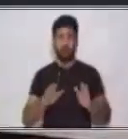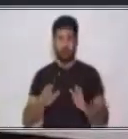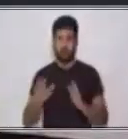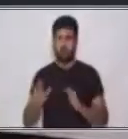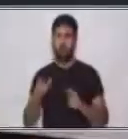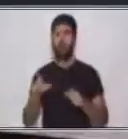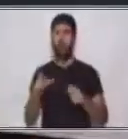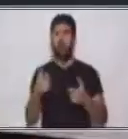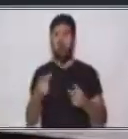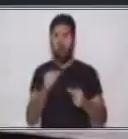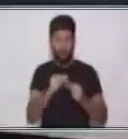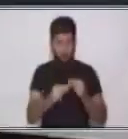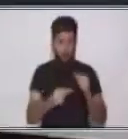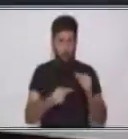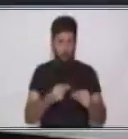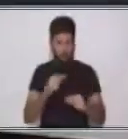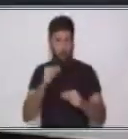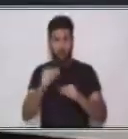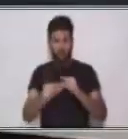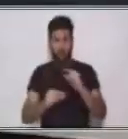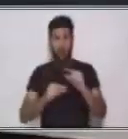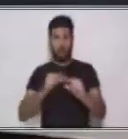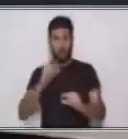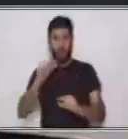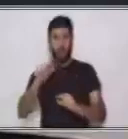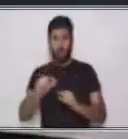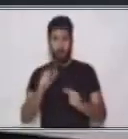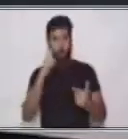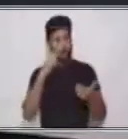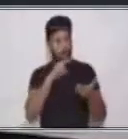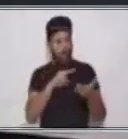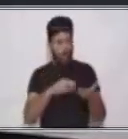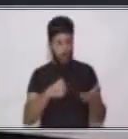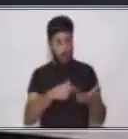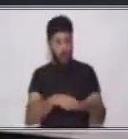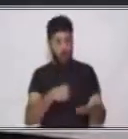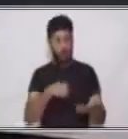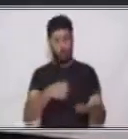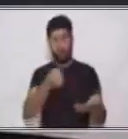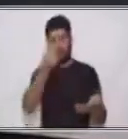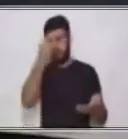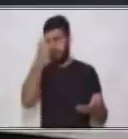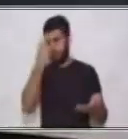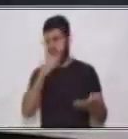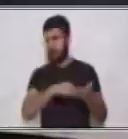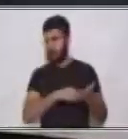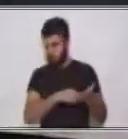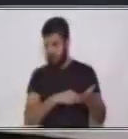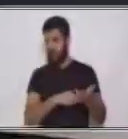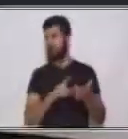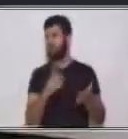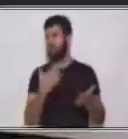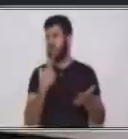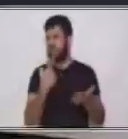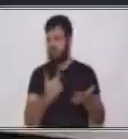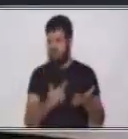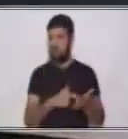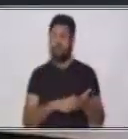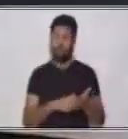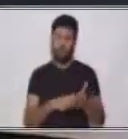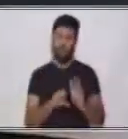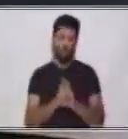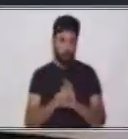porque usted tiene que ir paso a paso leyendo para poder interpretar lo que les están explicando, si estamos hablando en este caso de algún tipo de